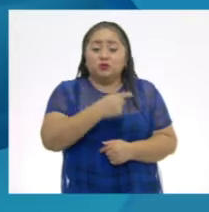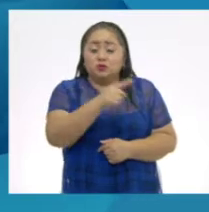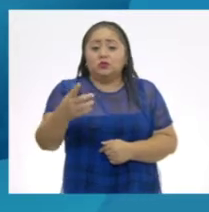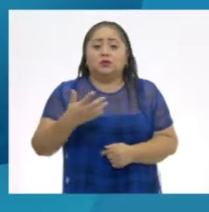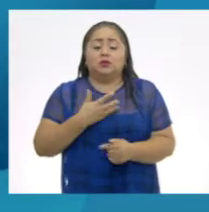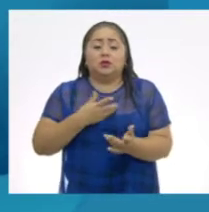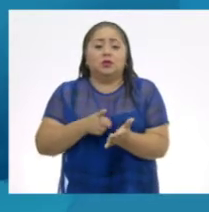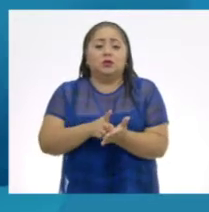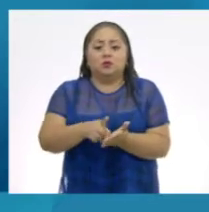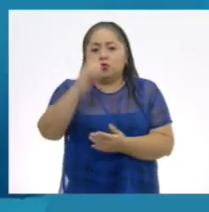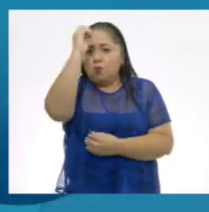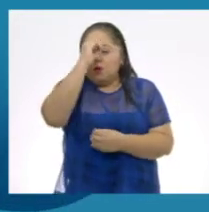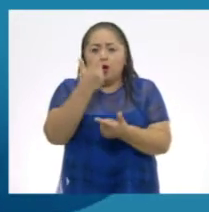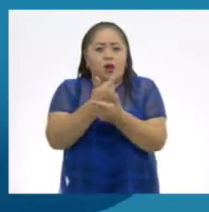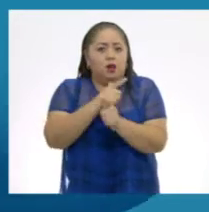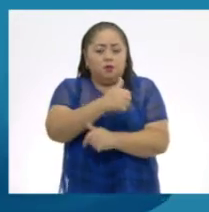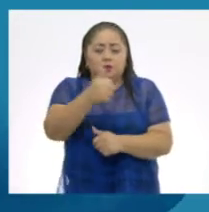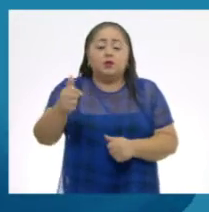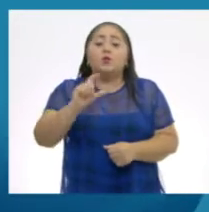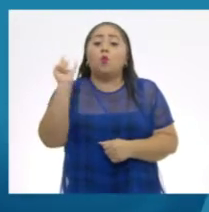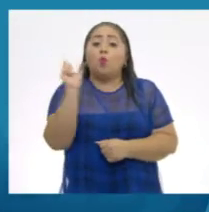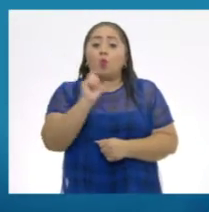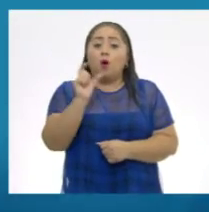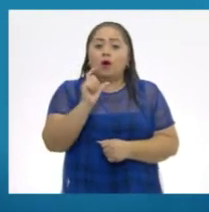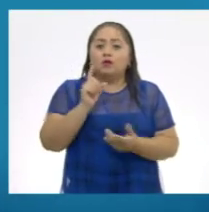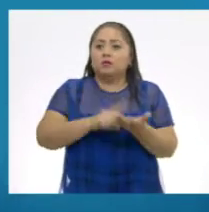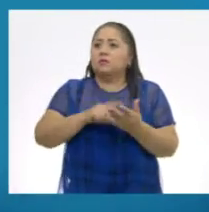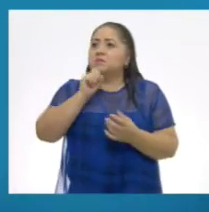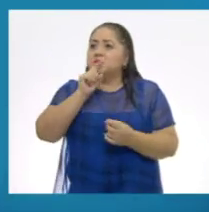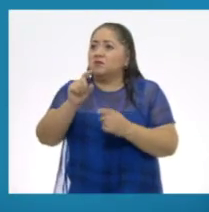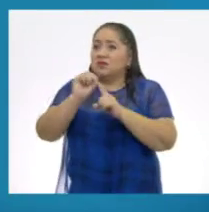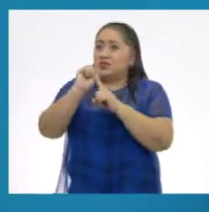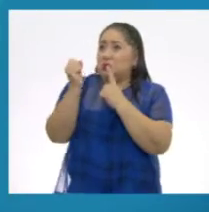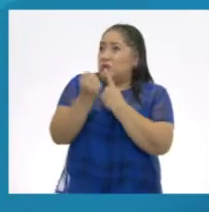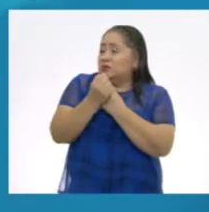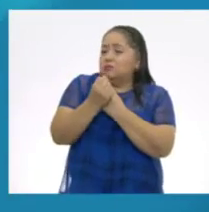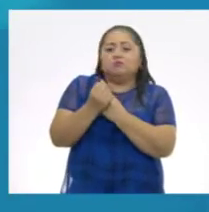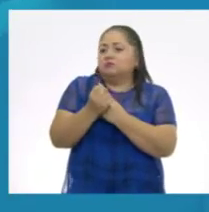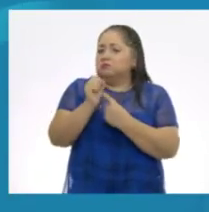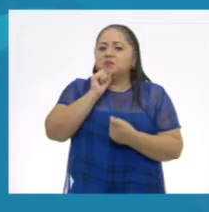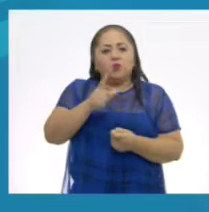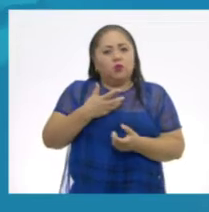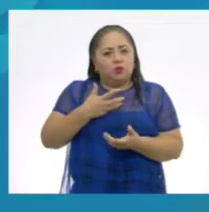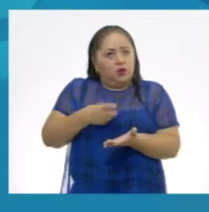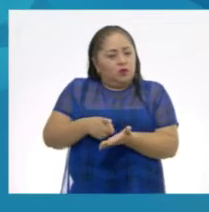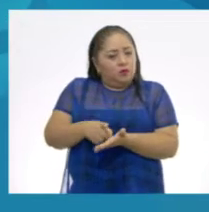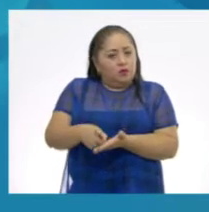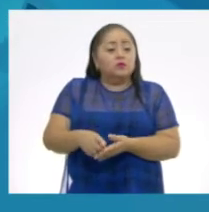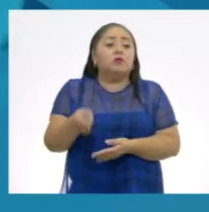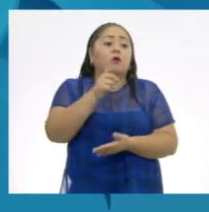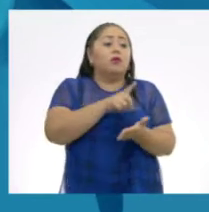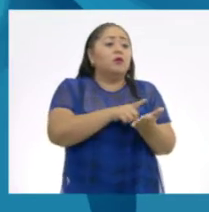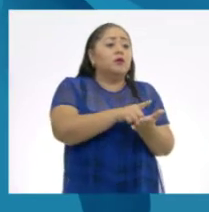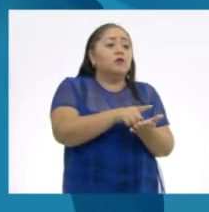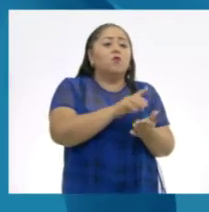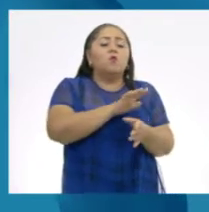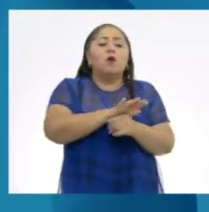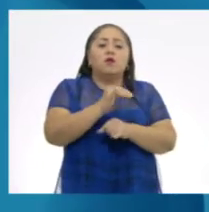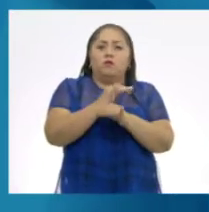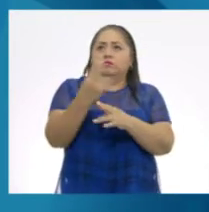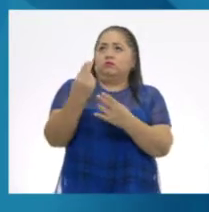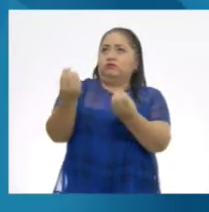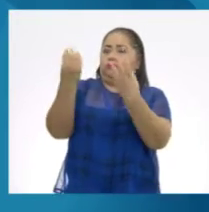derecho a dar su opinión, y más cuando están involucrados en la situación. Derecho a recibir